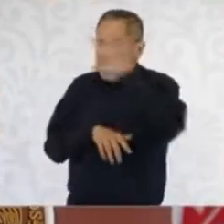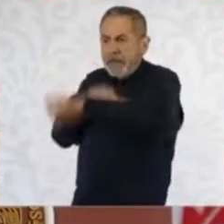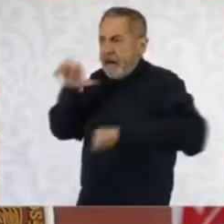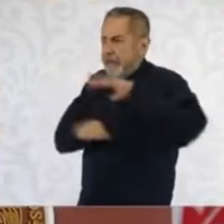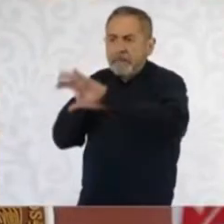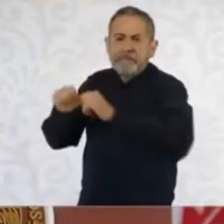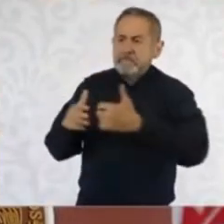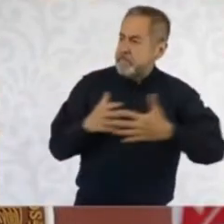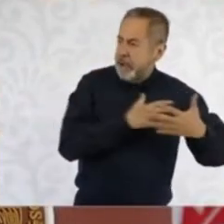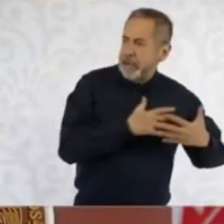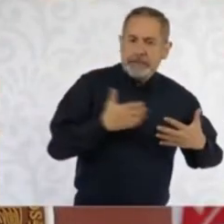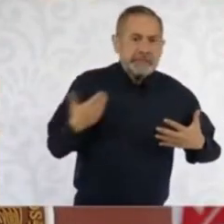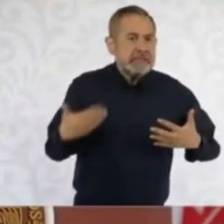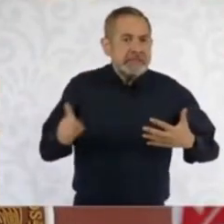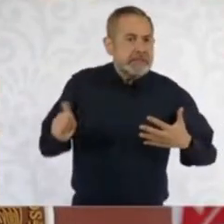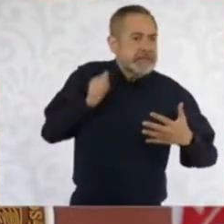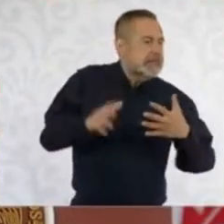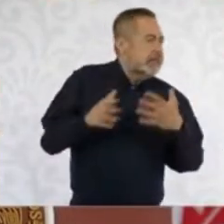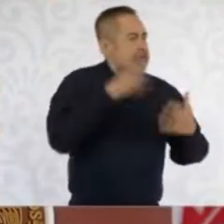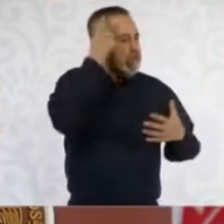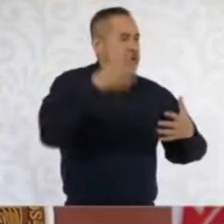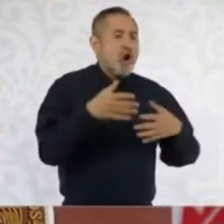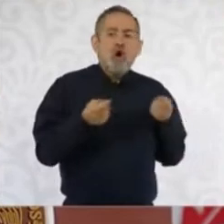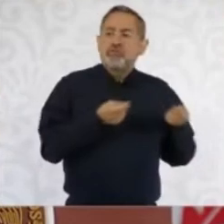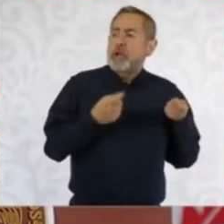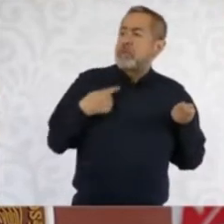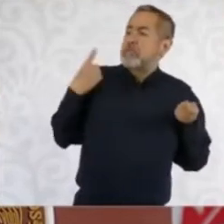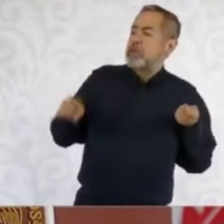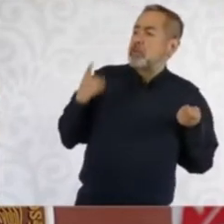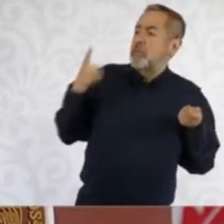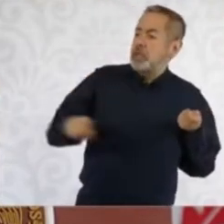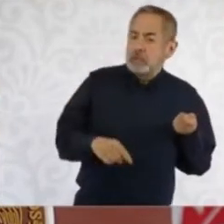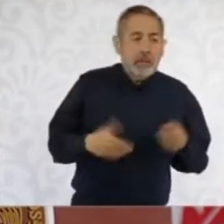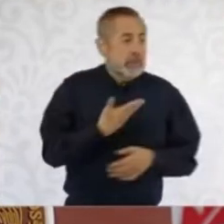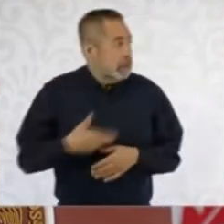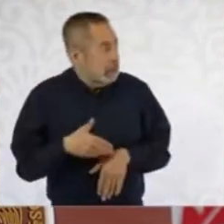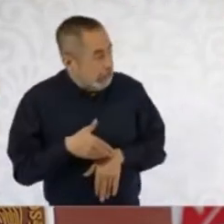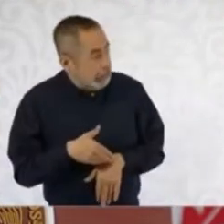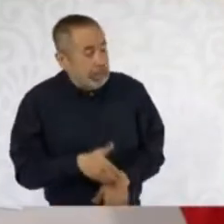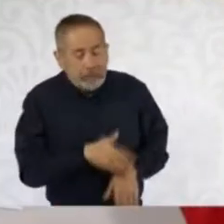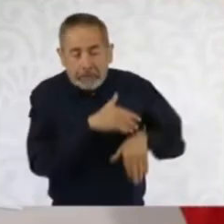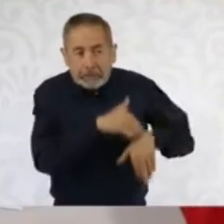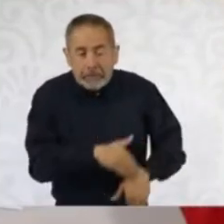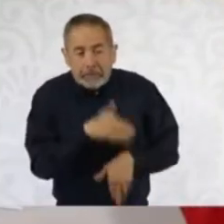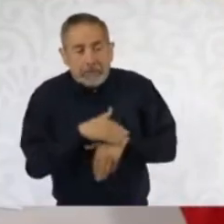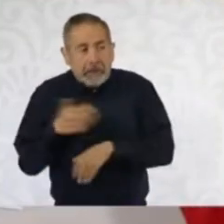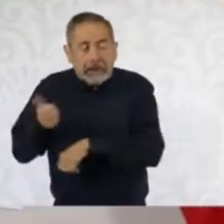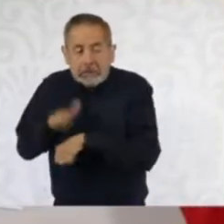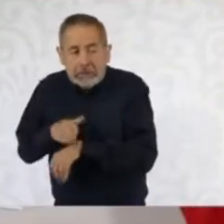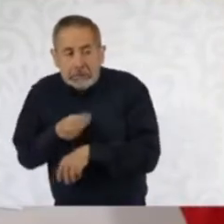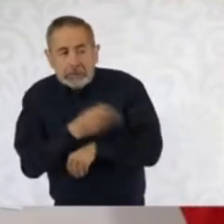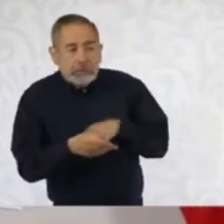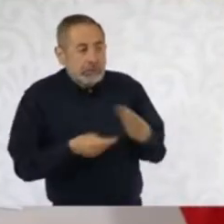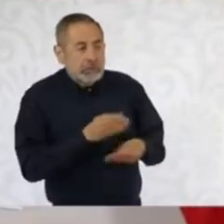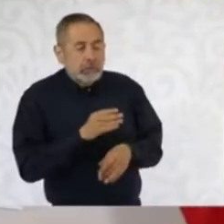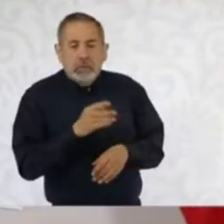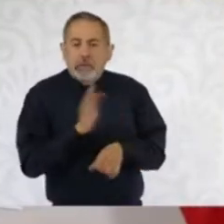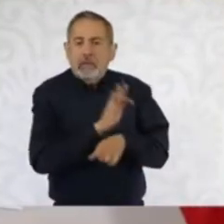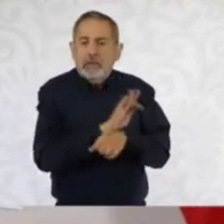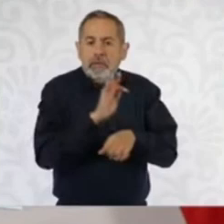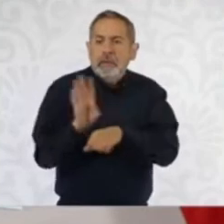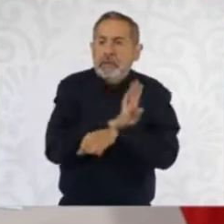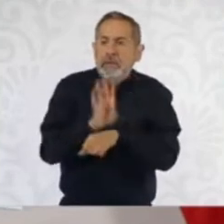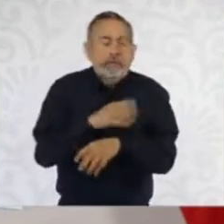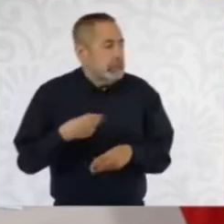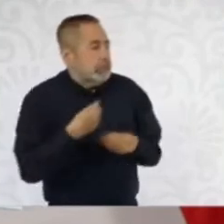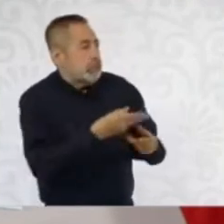empresas y que al final acabó gobernando México. Y que en todo ese periodo, pues los beneficios iban para allá.